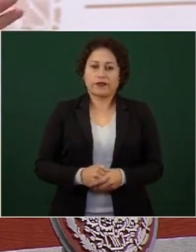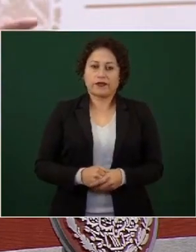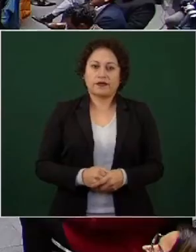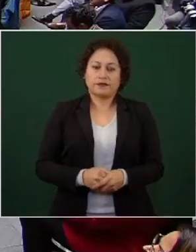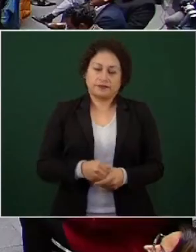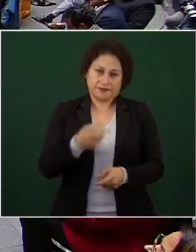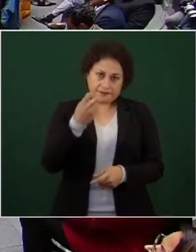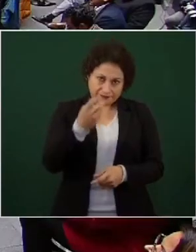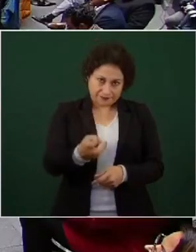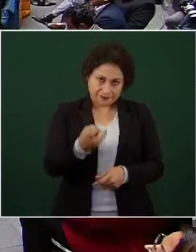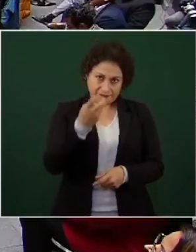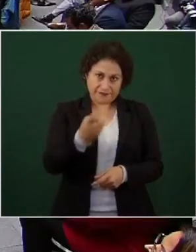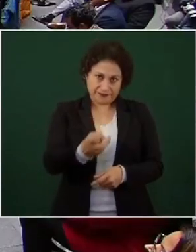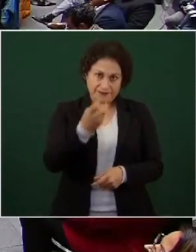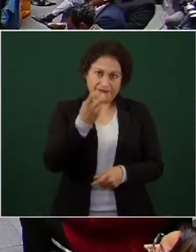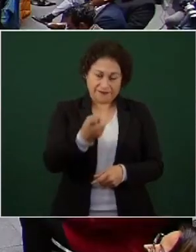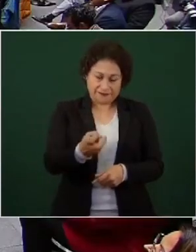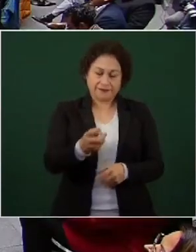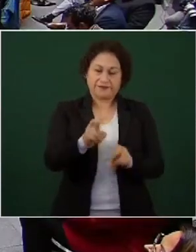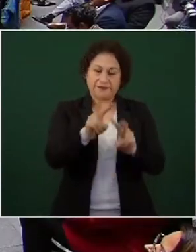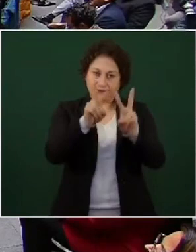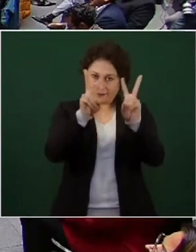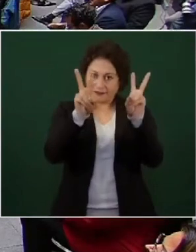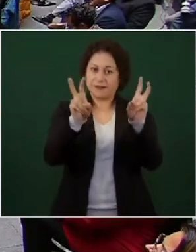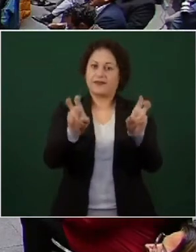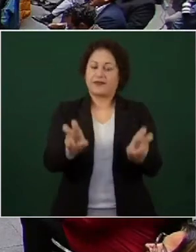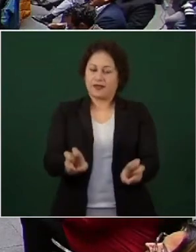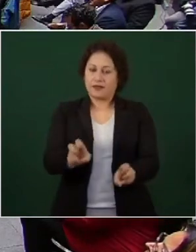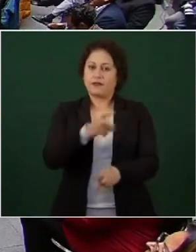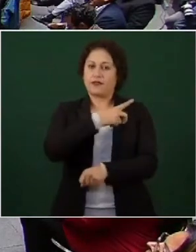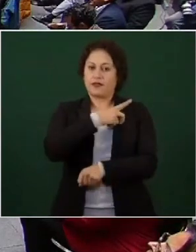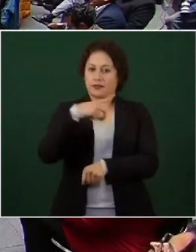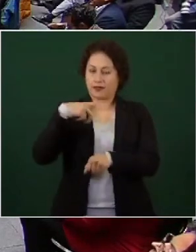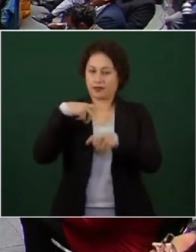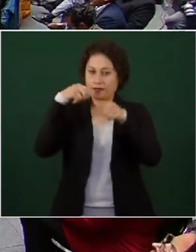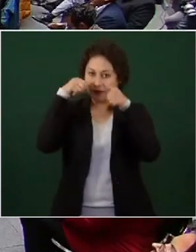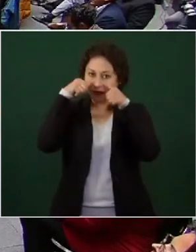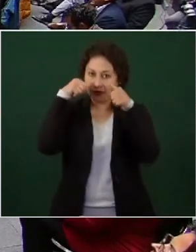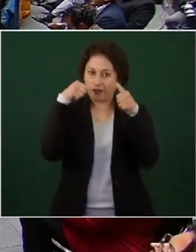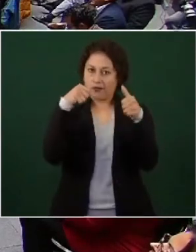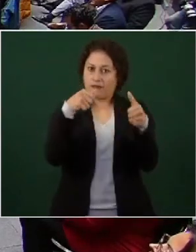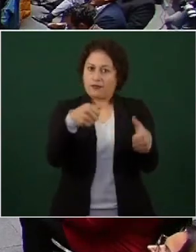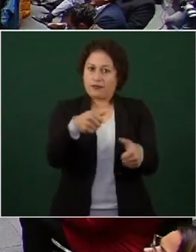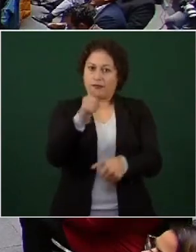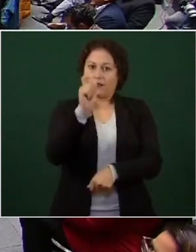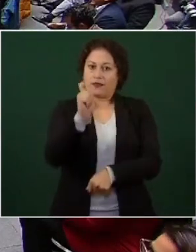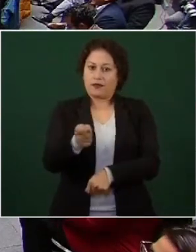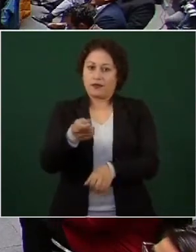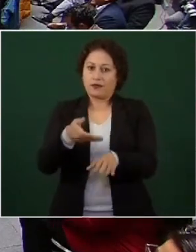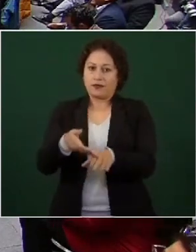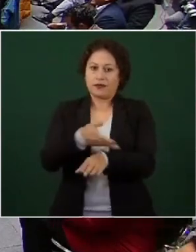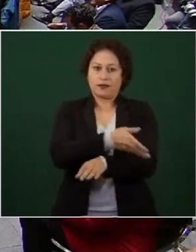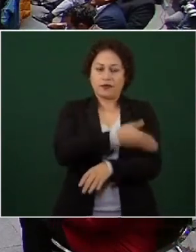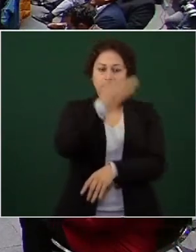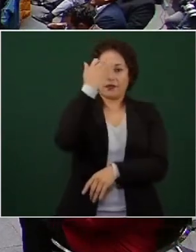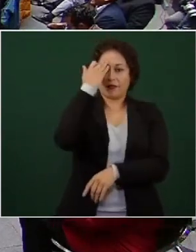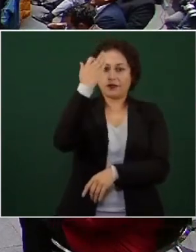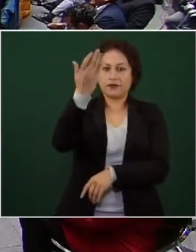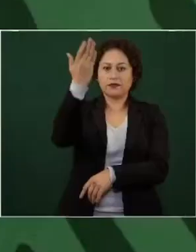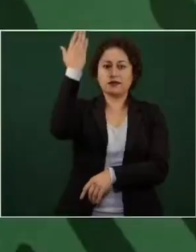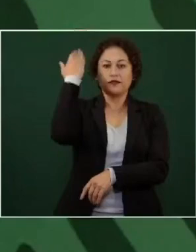otra cuestión que se debe tomar en cuenta. Siempre se metía el gobierno en la UNAM,